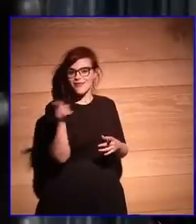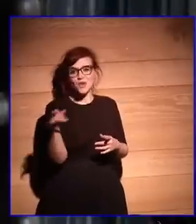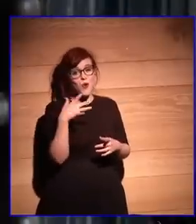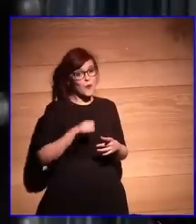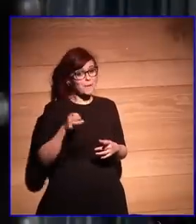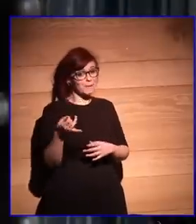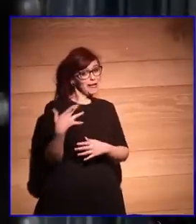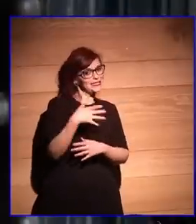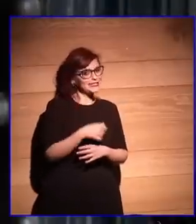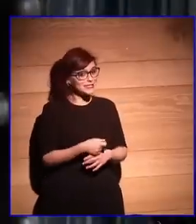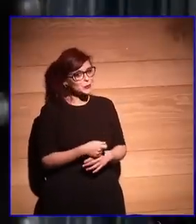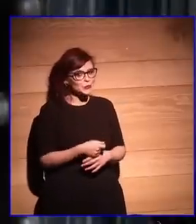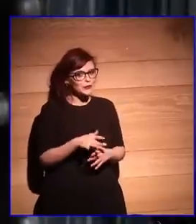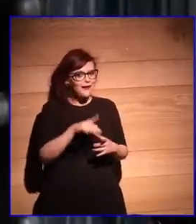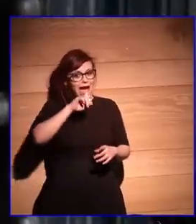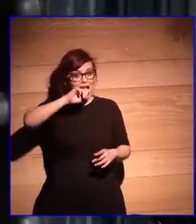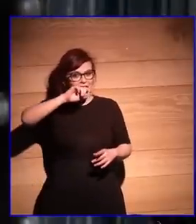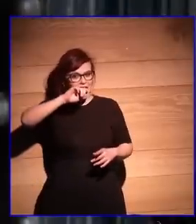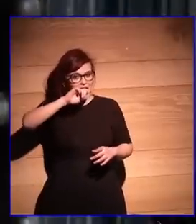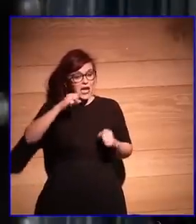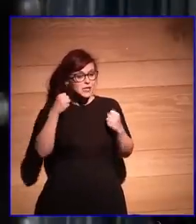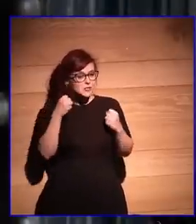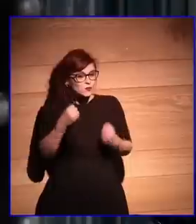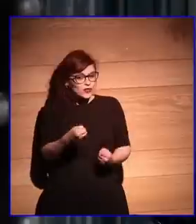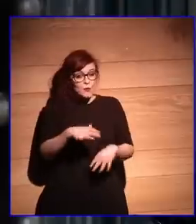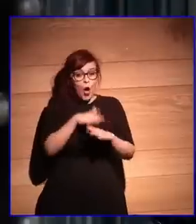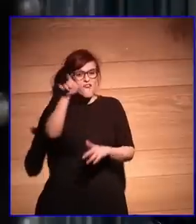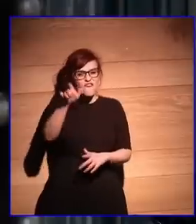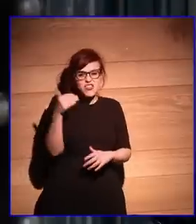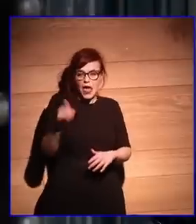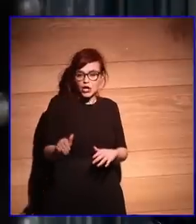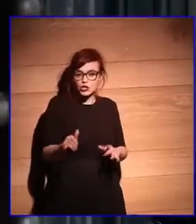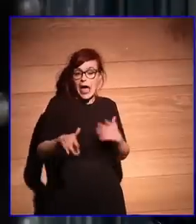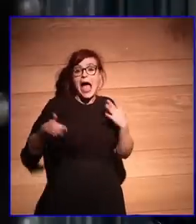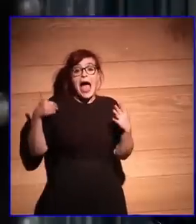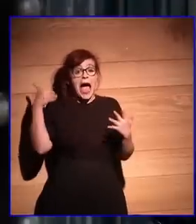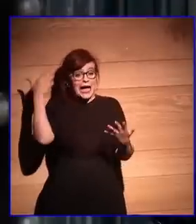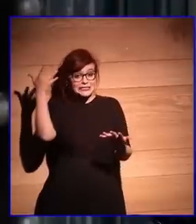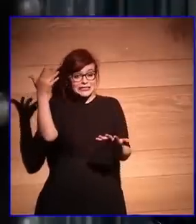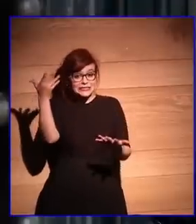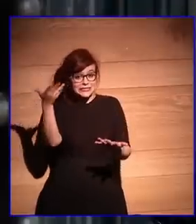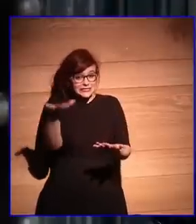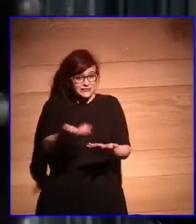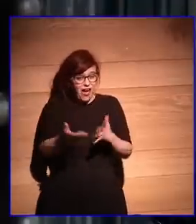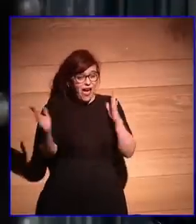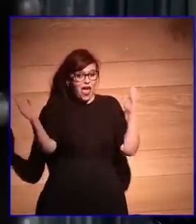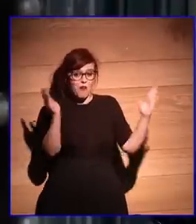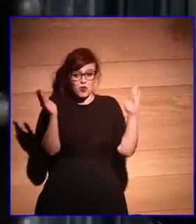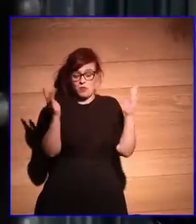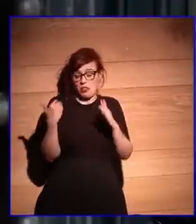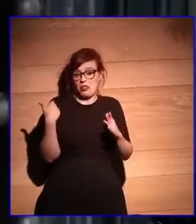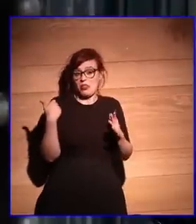guapa que tú, chaval. Entonces aparece la envidia. Porque normalmente los villanos hasta una etapa muy